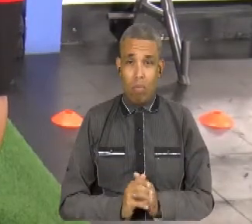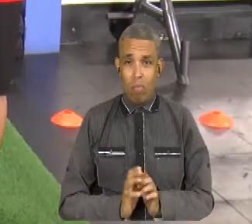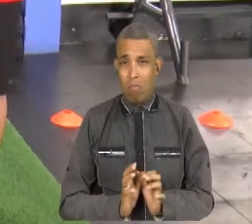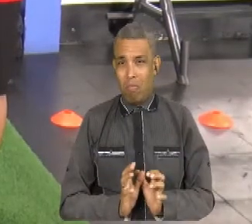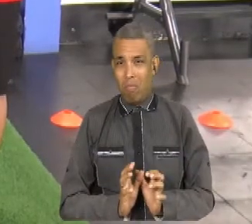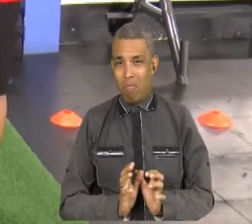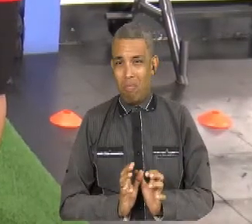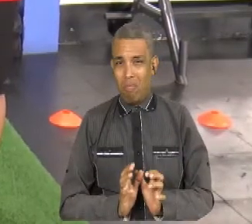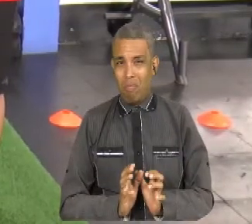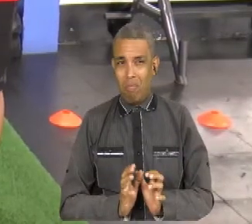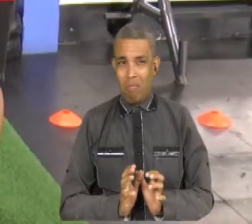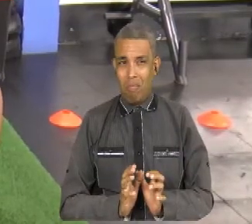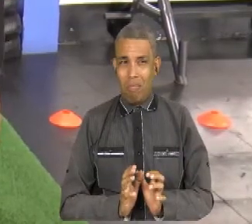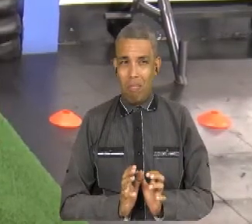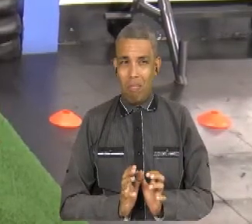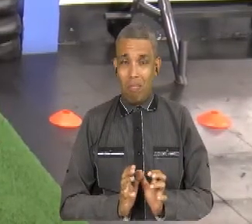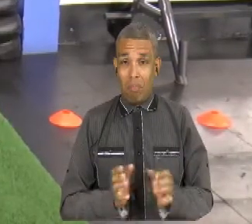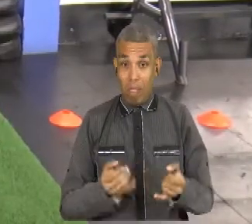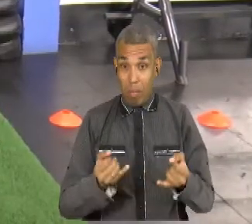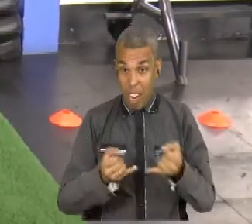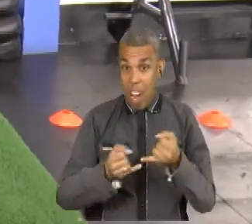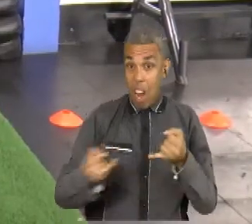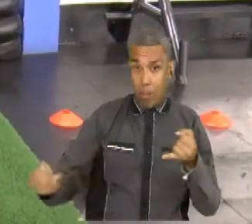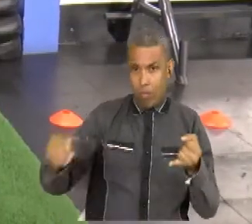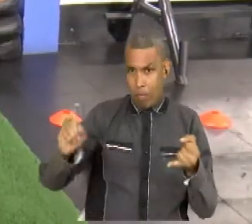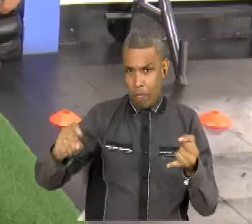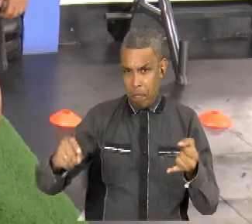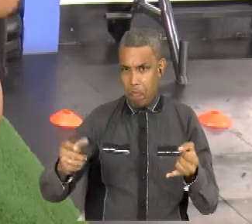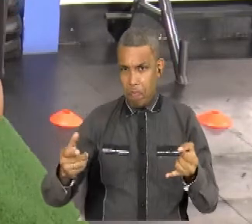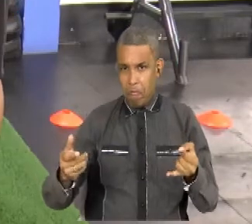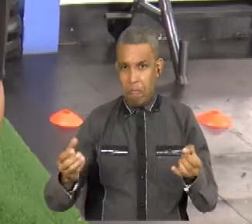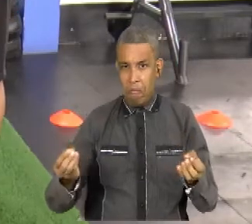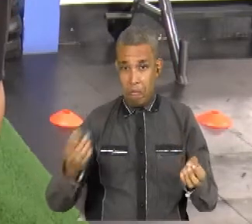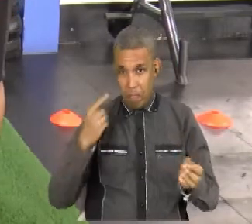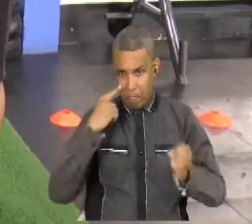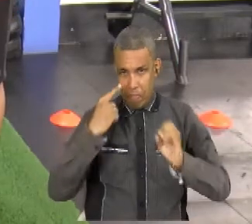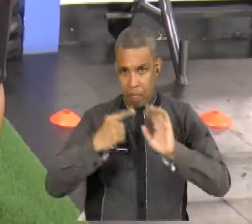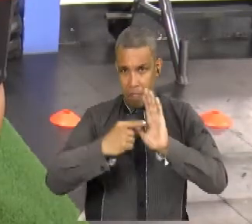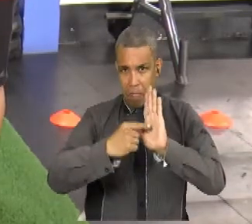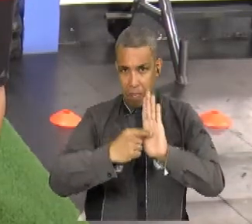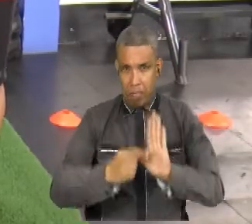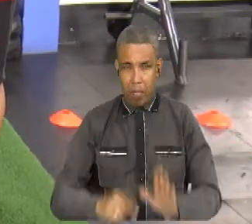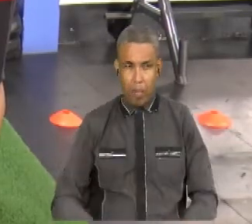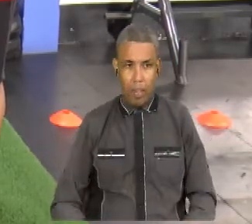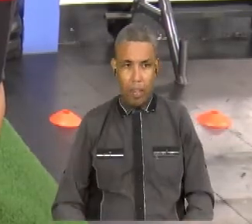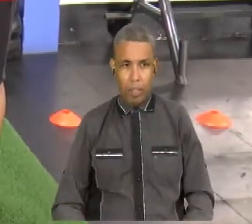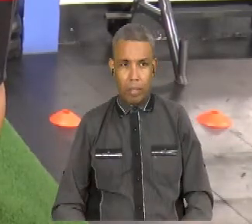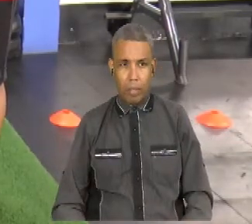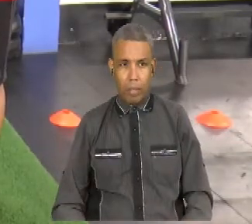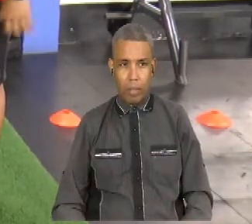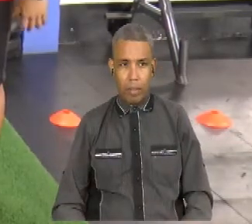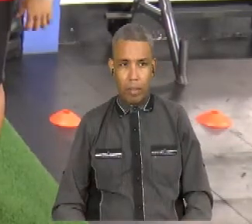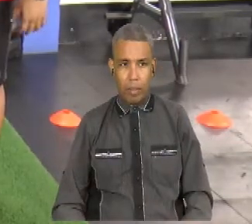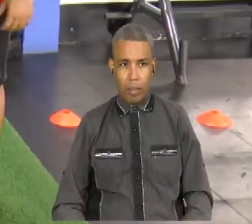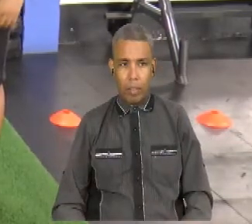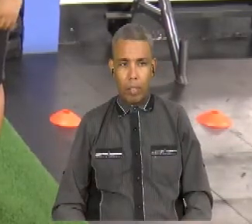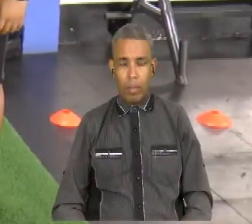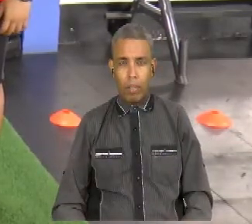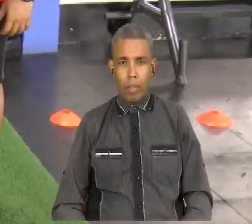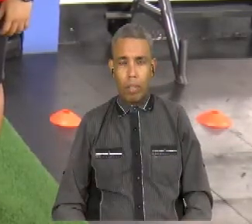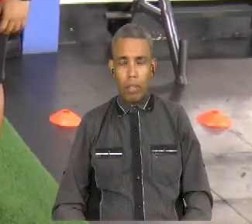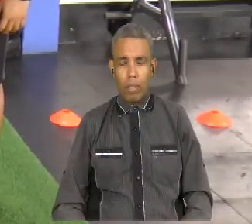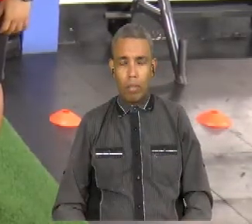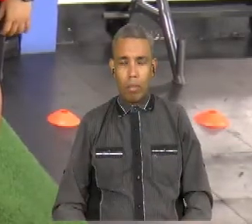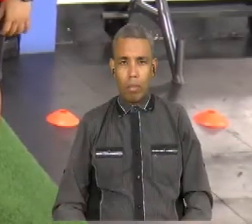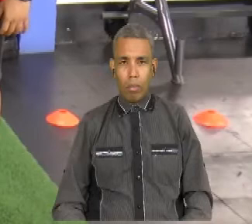como especie de guía para los ejercicios. Y bueno, vamos a arrancar con tijeras alternadas, un trabajo de miembro inferior para el trabajo